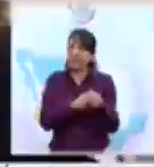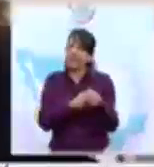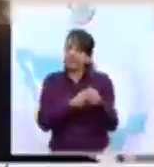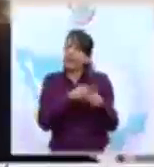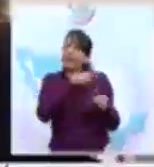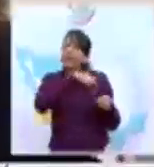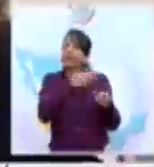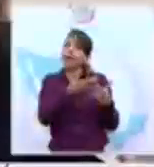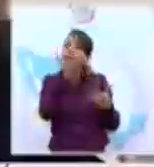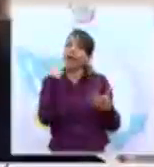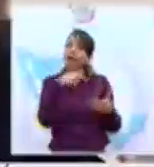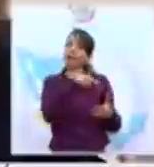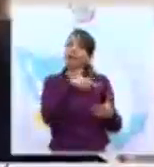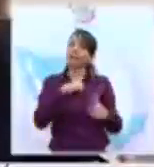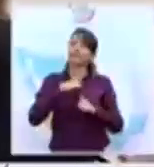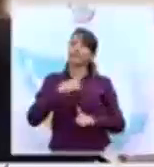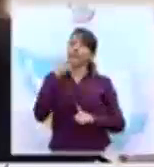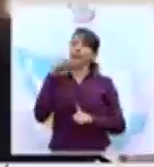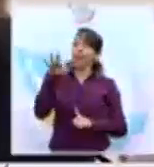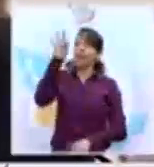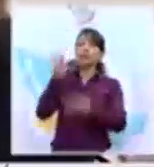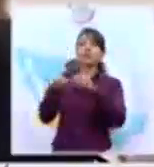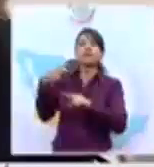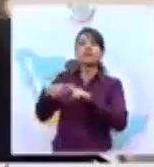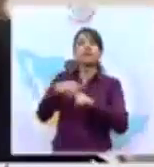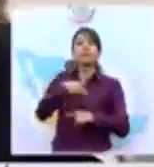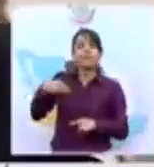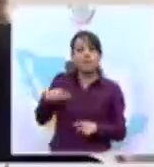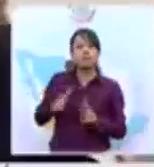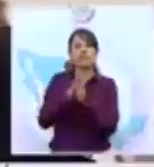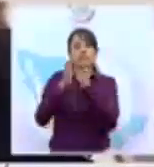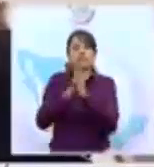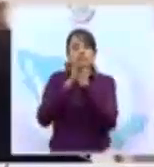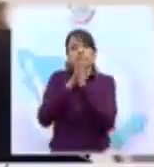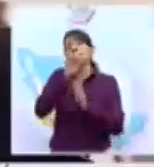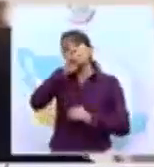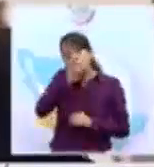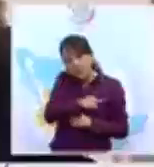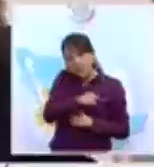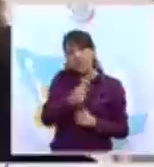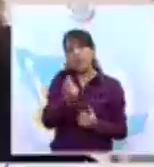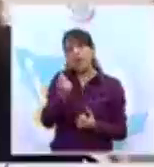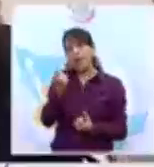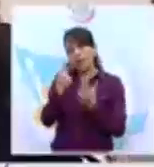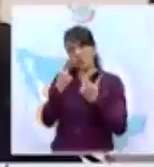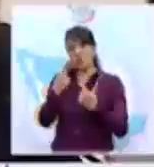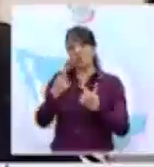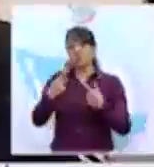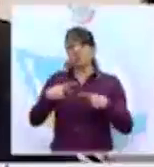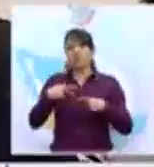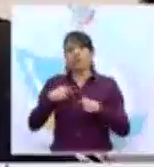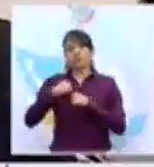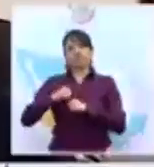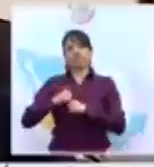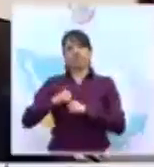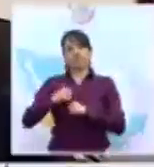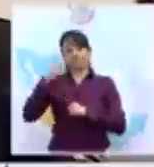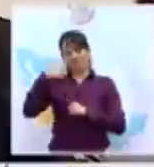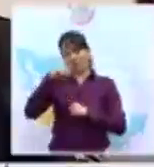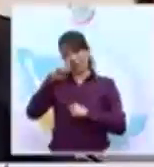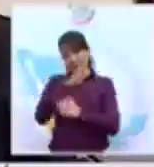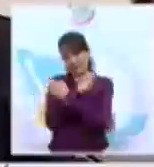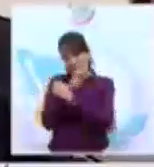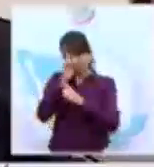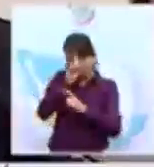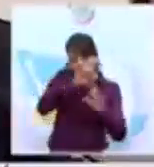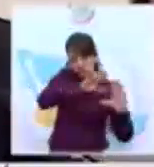los miembros, y además de que el comité académico siempre tuvo una exigencia de